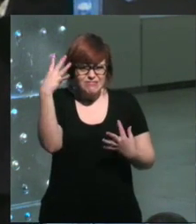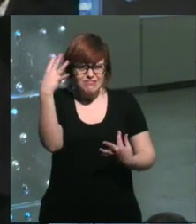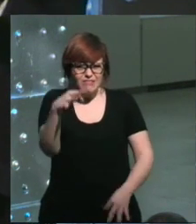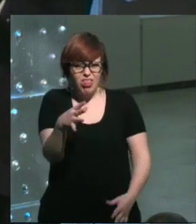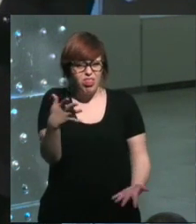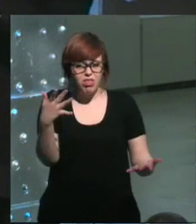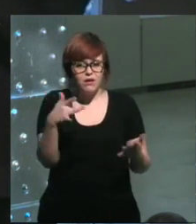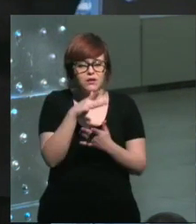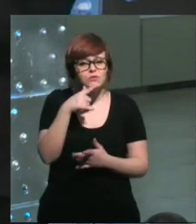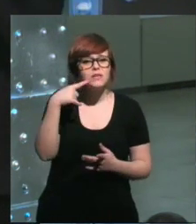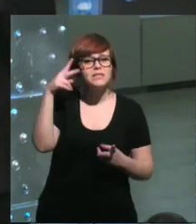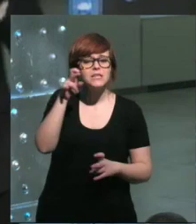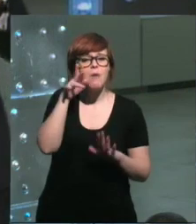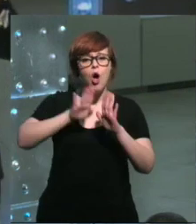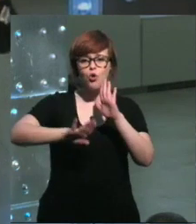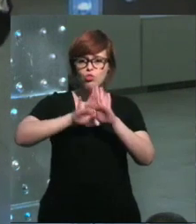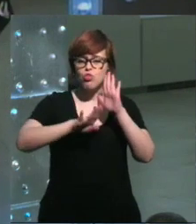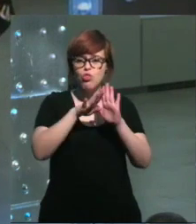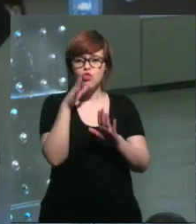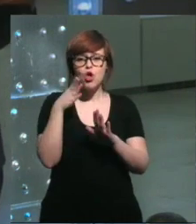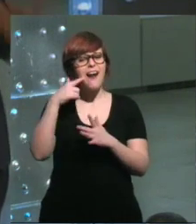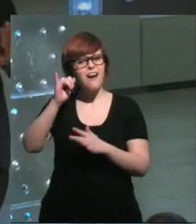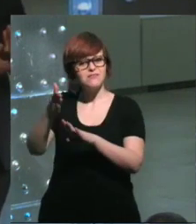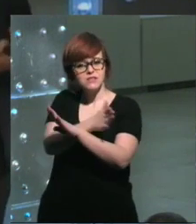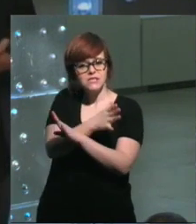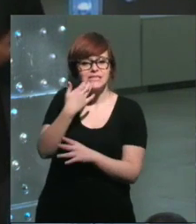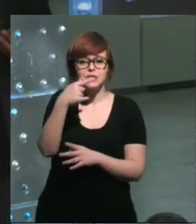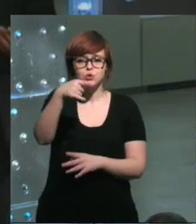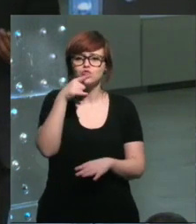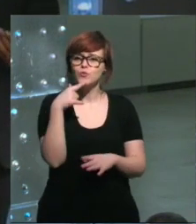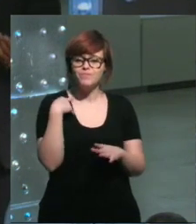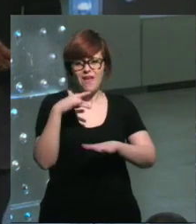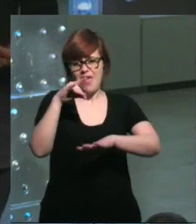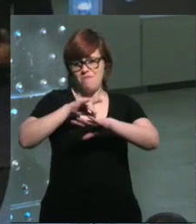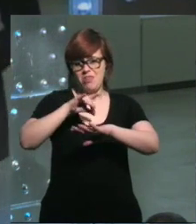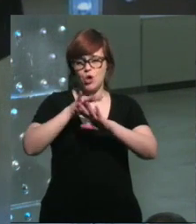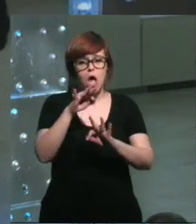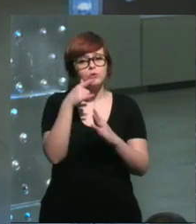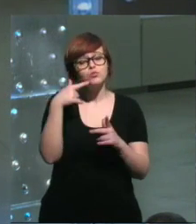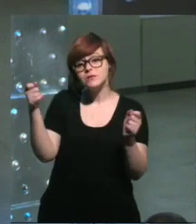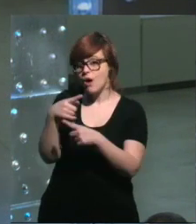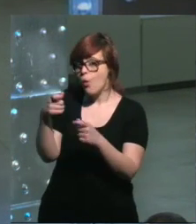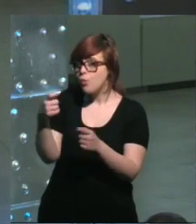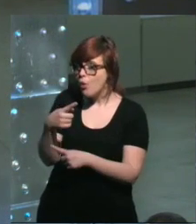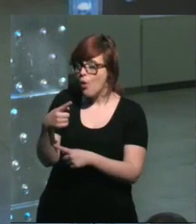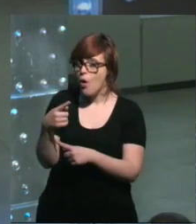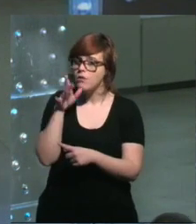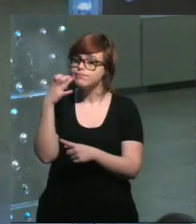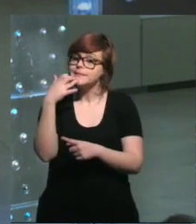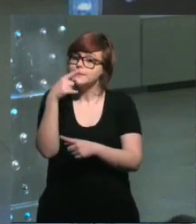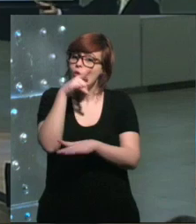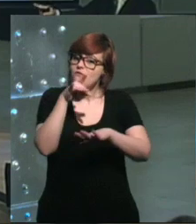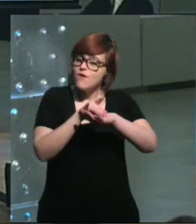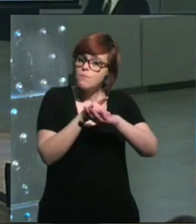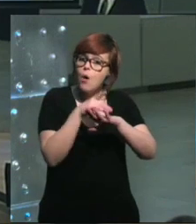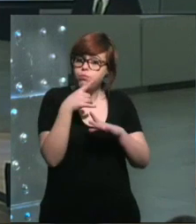Estados Unidos que es lo de la condición preexistente, lo cual significa si tienes una condición médica y quieres una póliza de seguro, la compañía de seguros, si ya tienes una enfermedad,